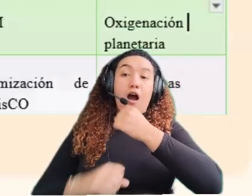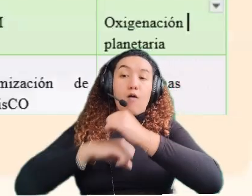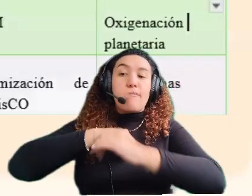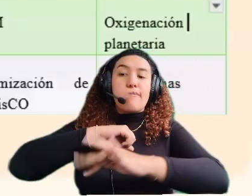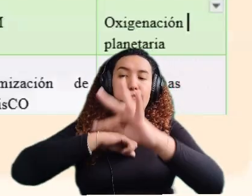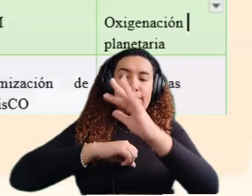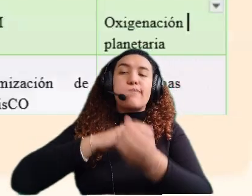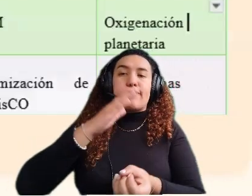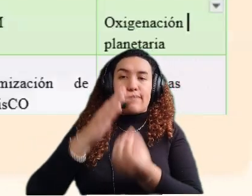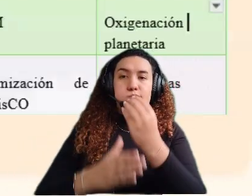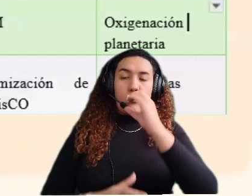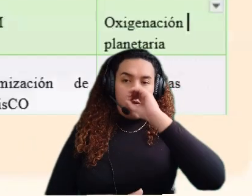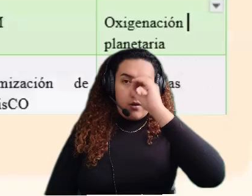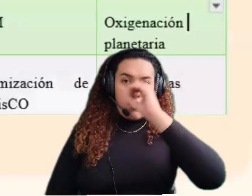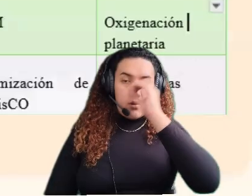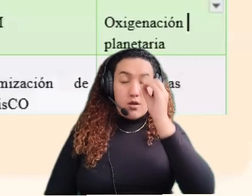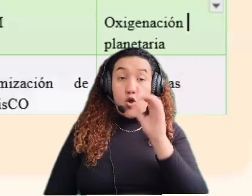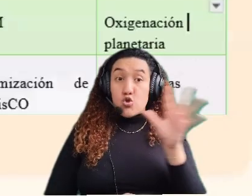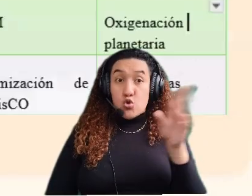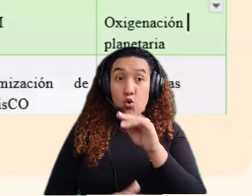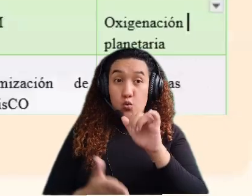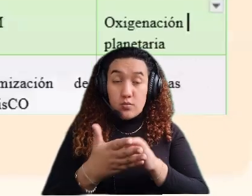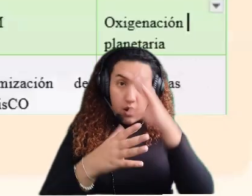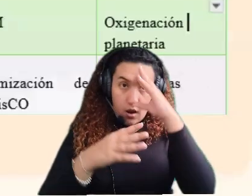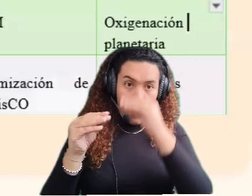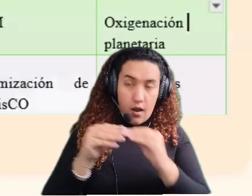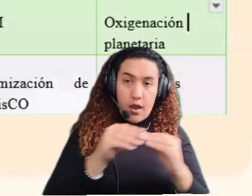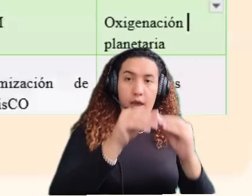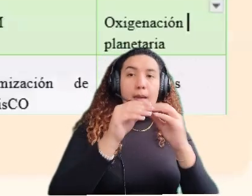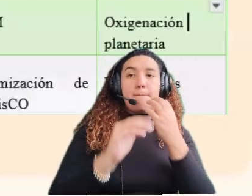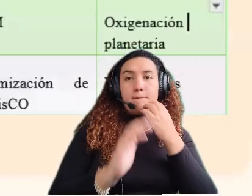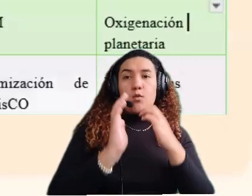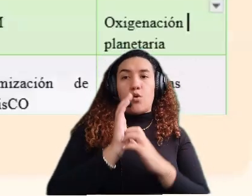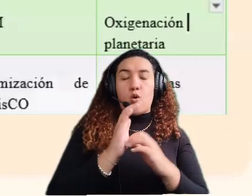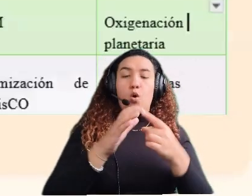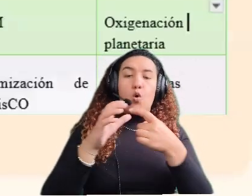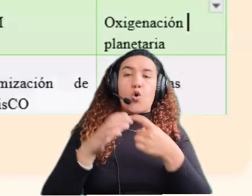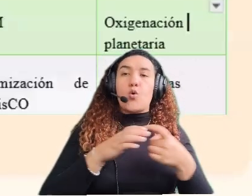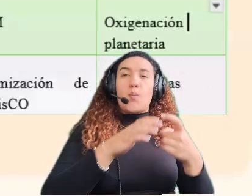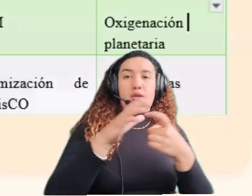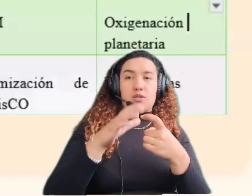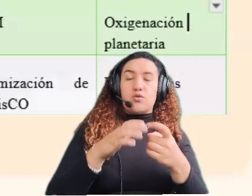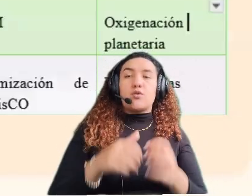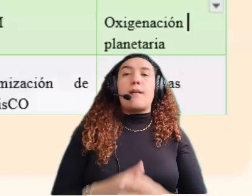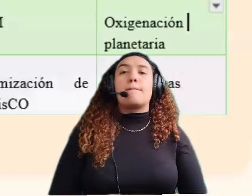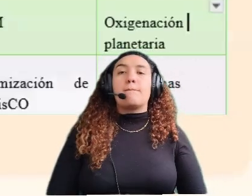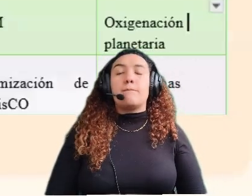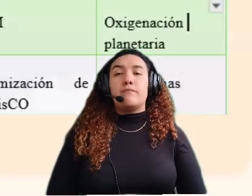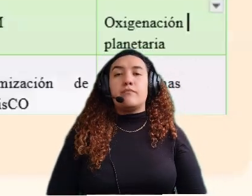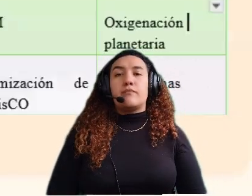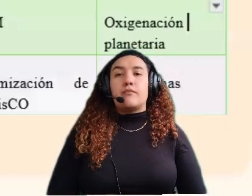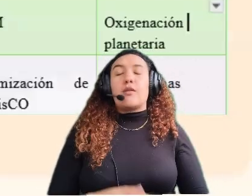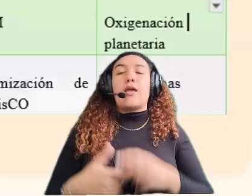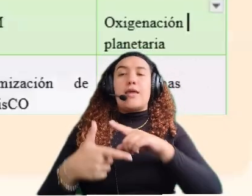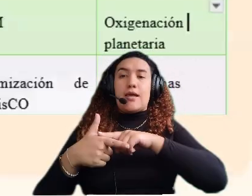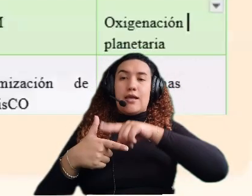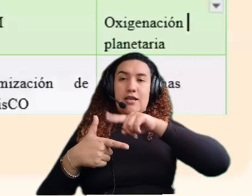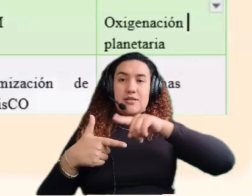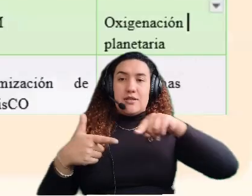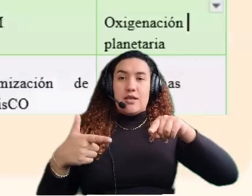todos describen mecanismos adaptativos como el MSC o la migración de cloroplastos. Y